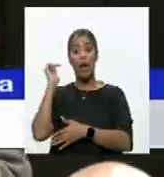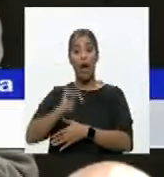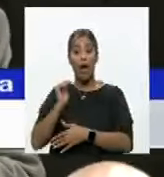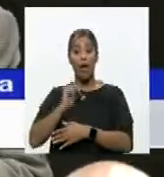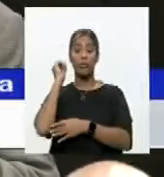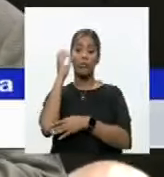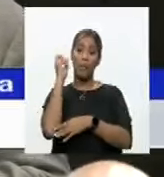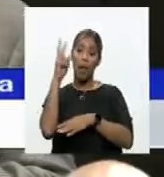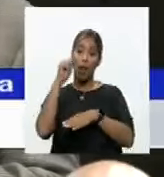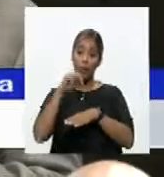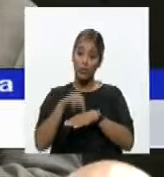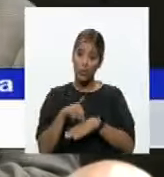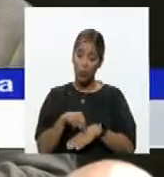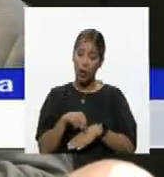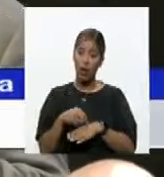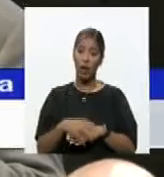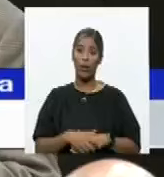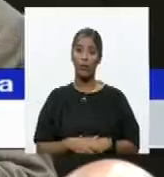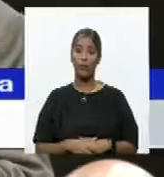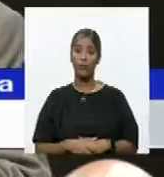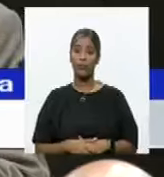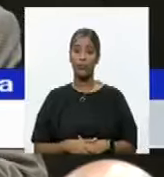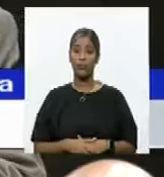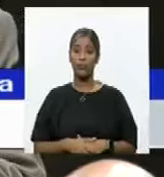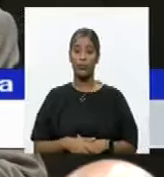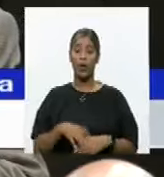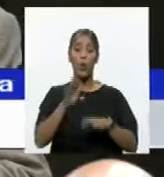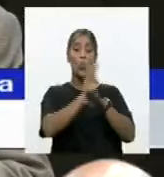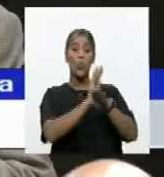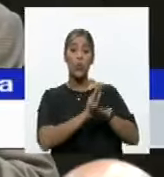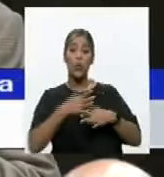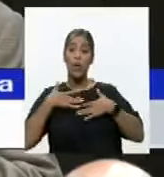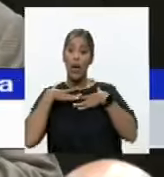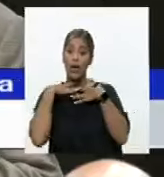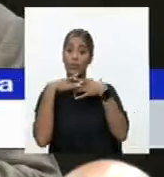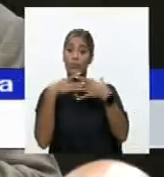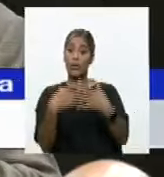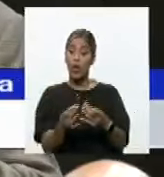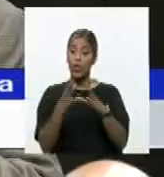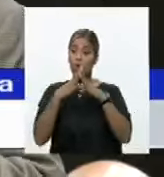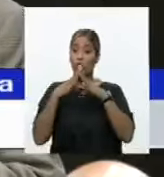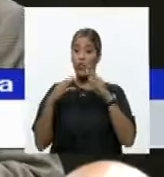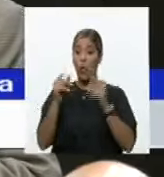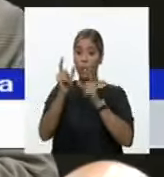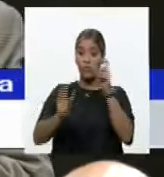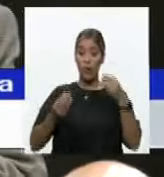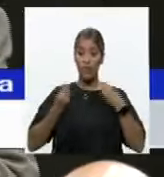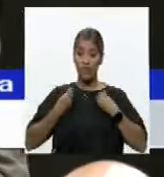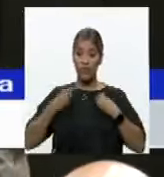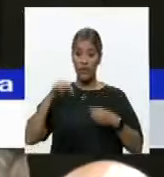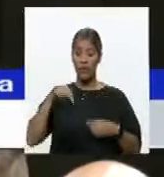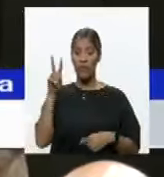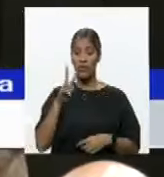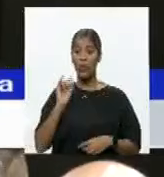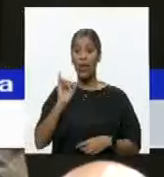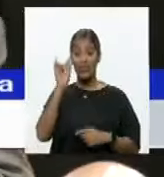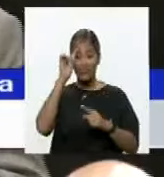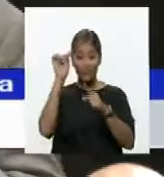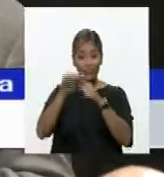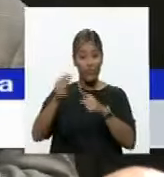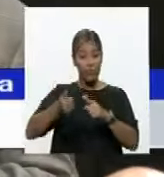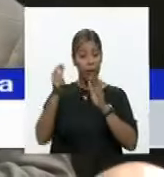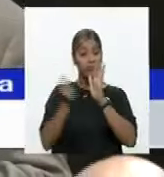Nacional, en el cuidado de los intereses de todos los venezolanos y en concreto los margariteños de quien ejerce su